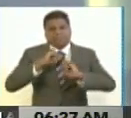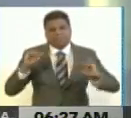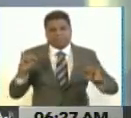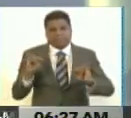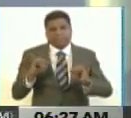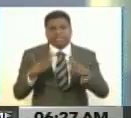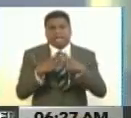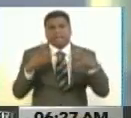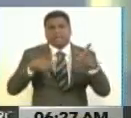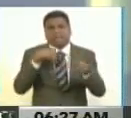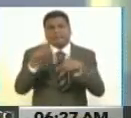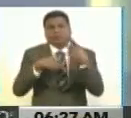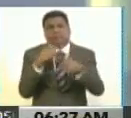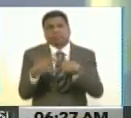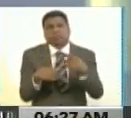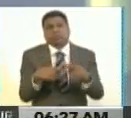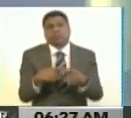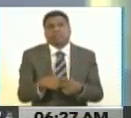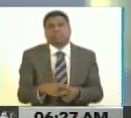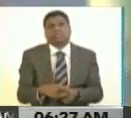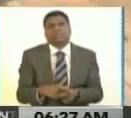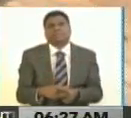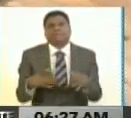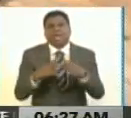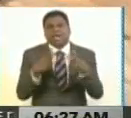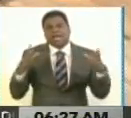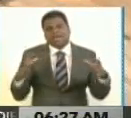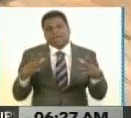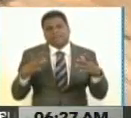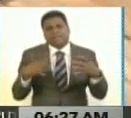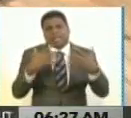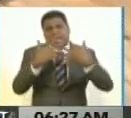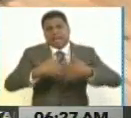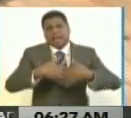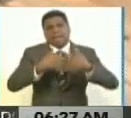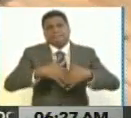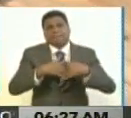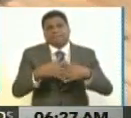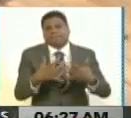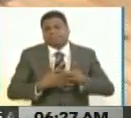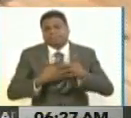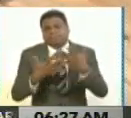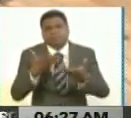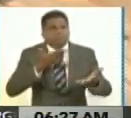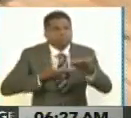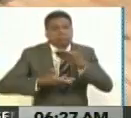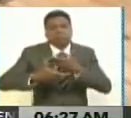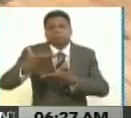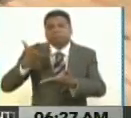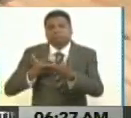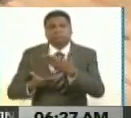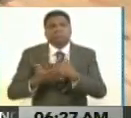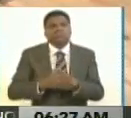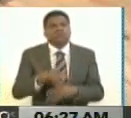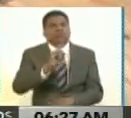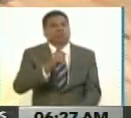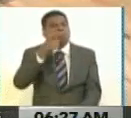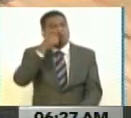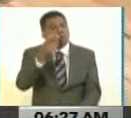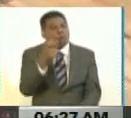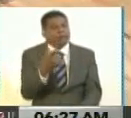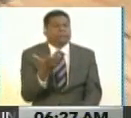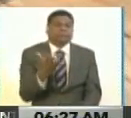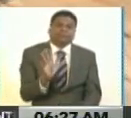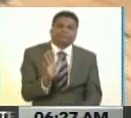grandes productores transnacionales o las grandes empresas van a ser las beneficiadas de ese intercambio, pero no los pueblos. Por lo tanto,